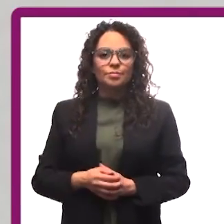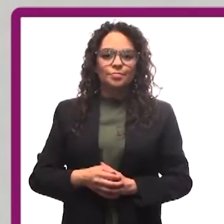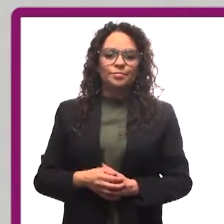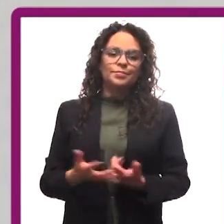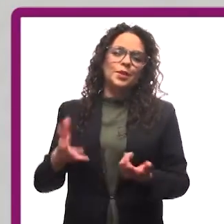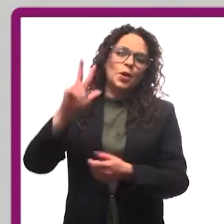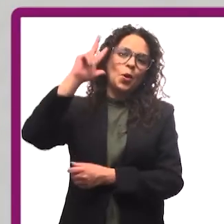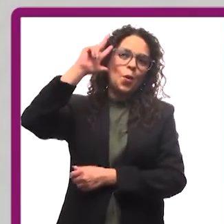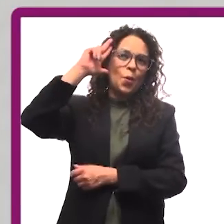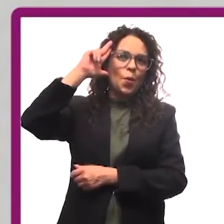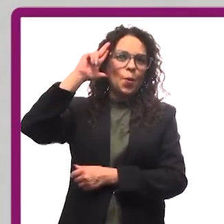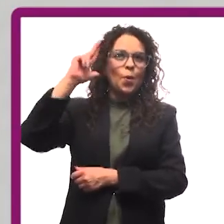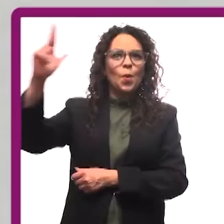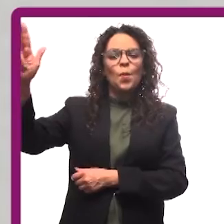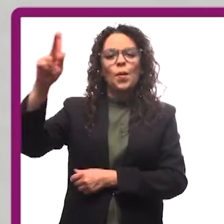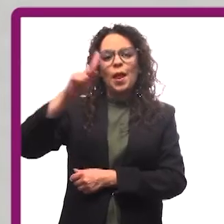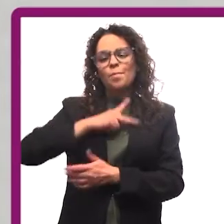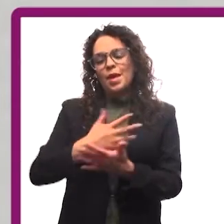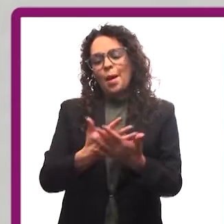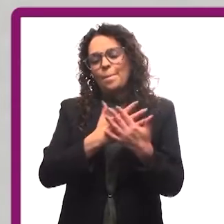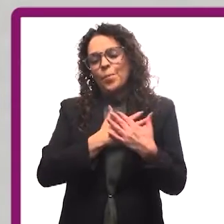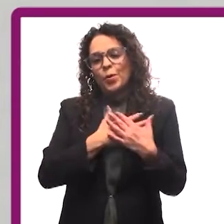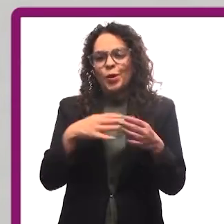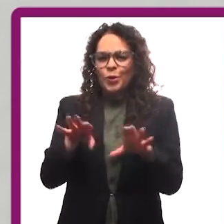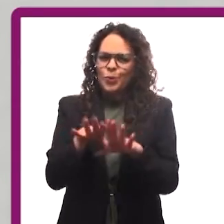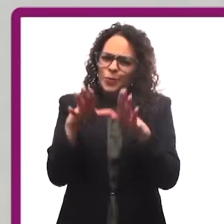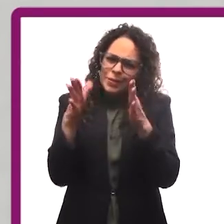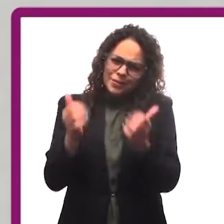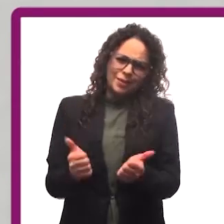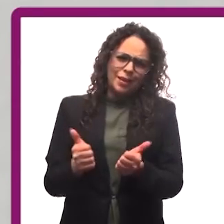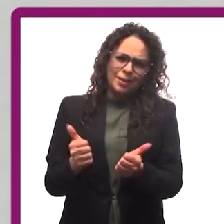Hola, mi amor. ¿Cómo estás?